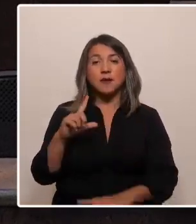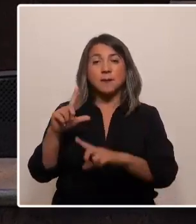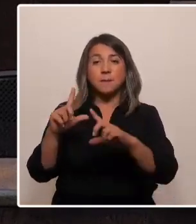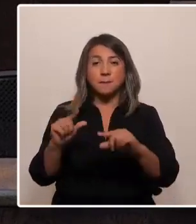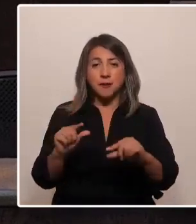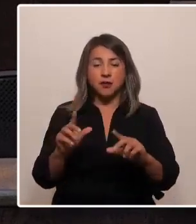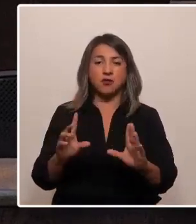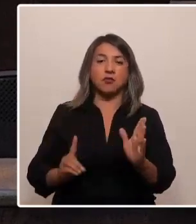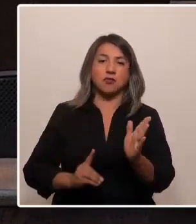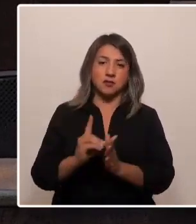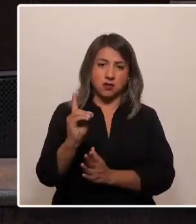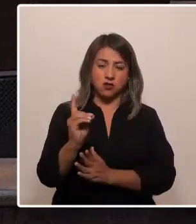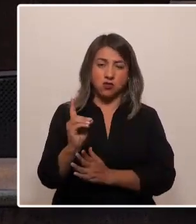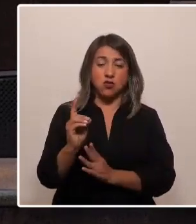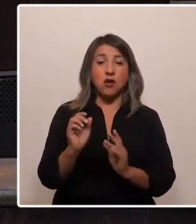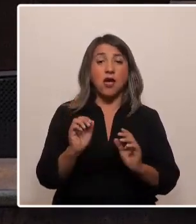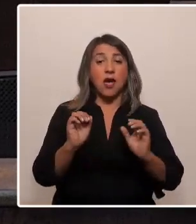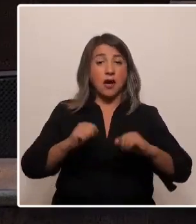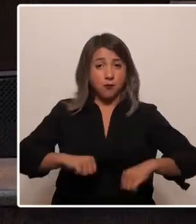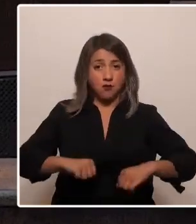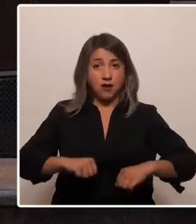desarrollo.